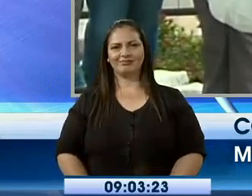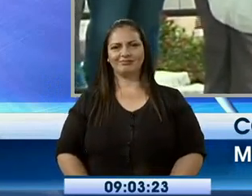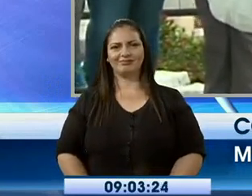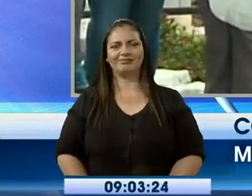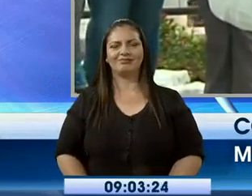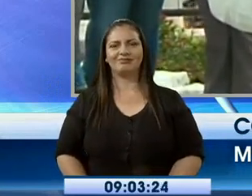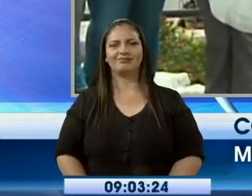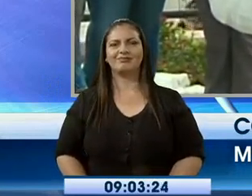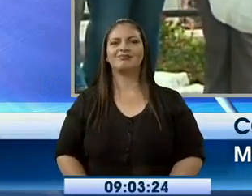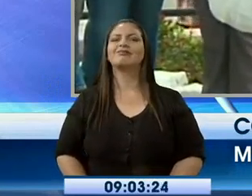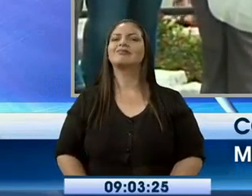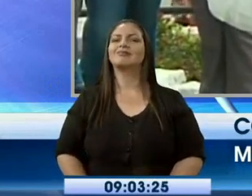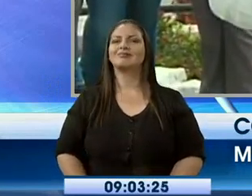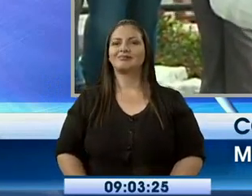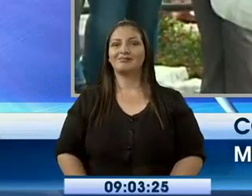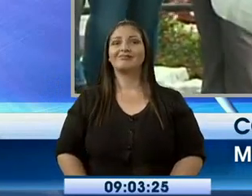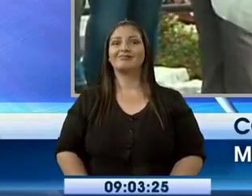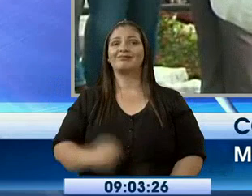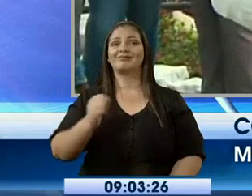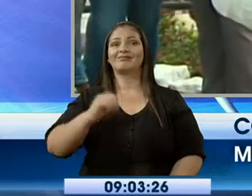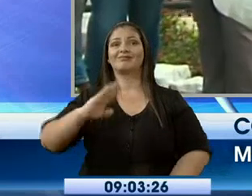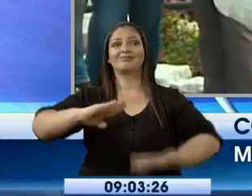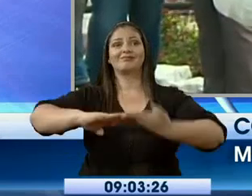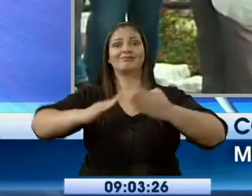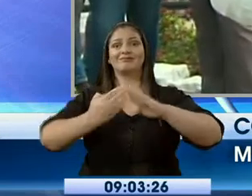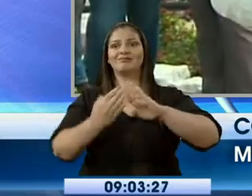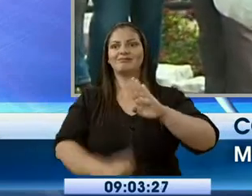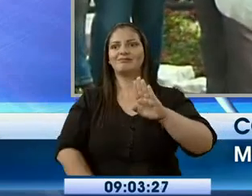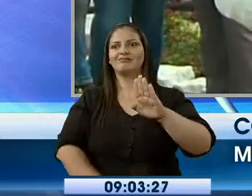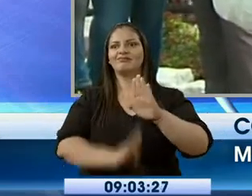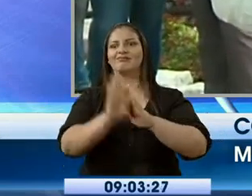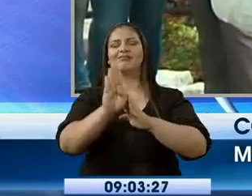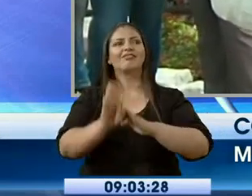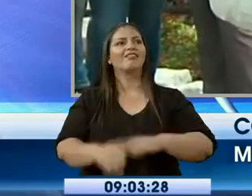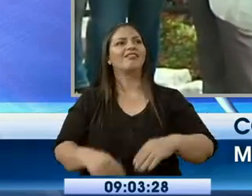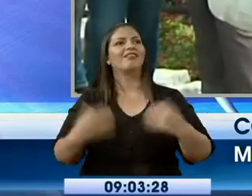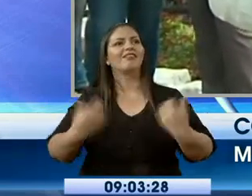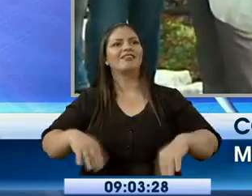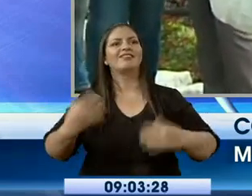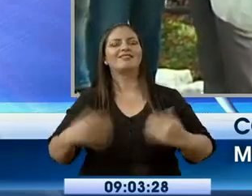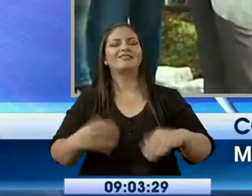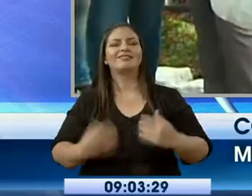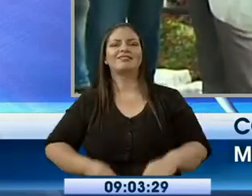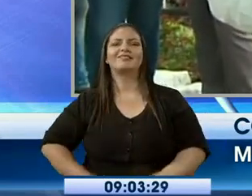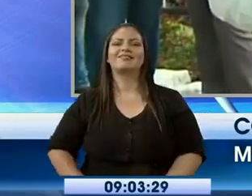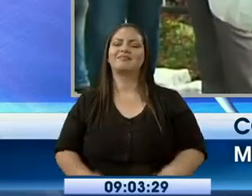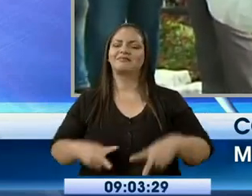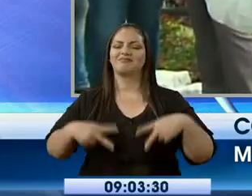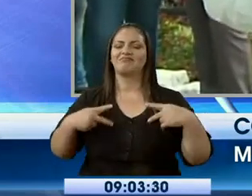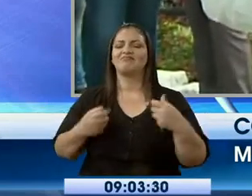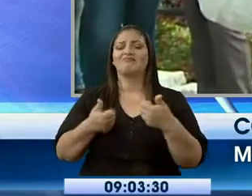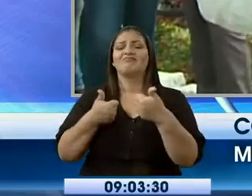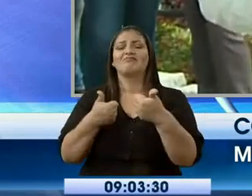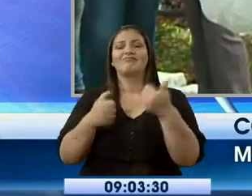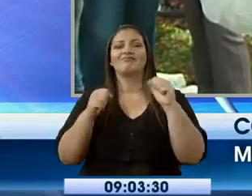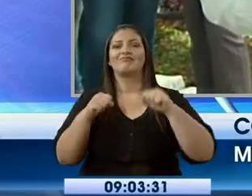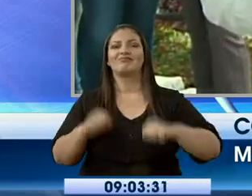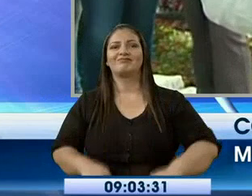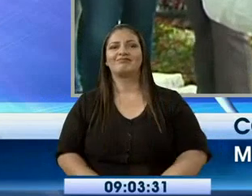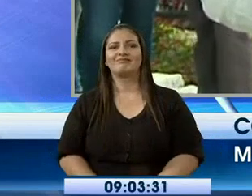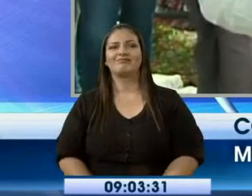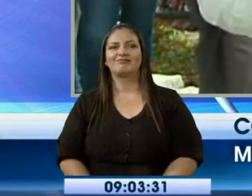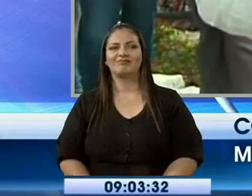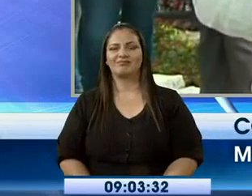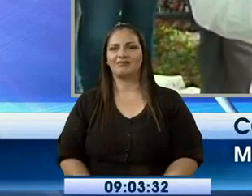importante para la comodidad y para el beneficio de la comunidad, para el buen vivir, para incluso